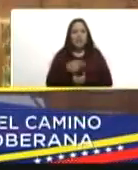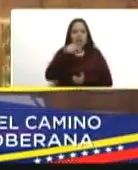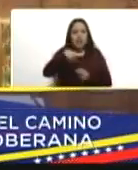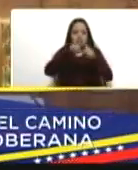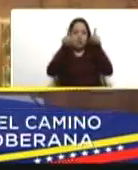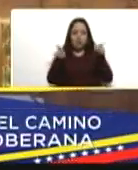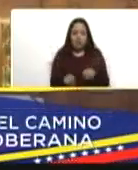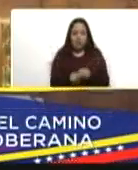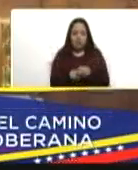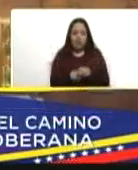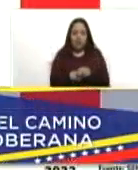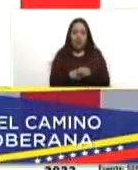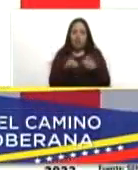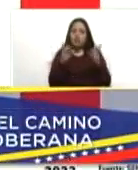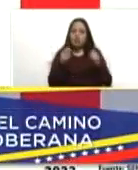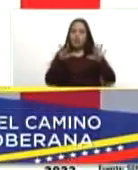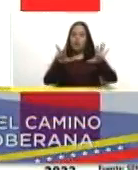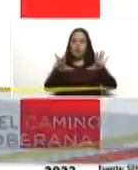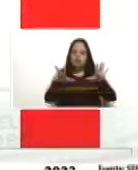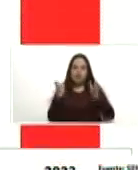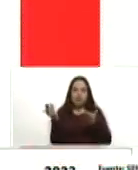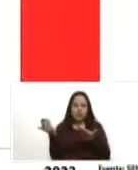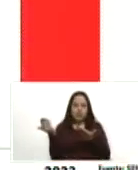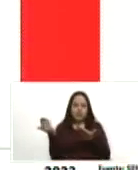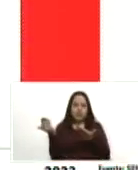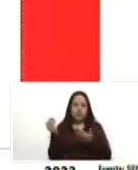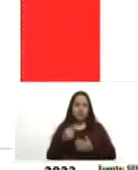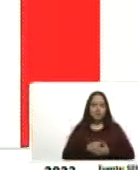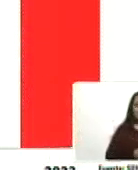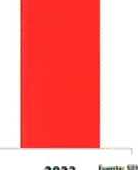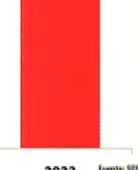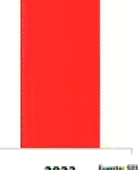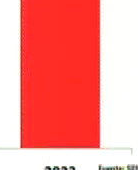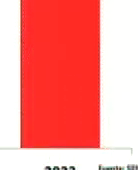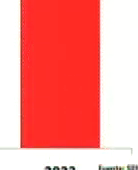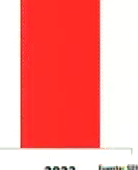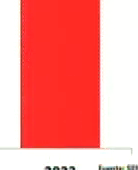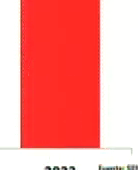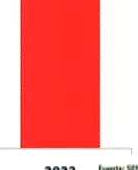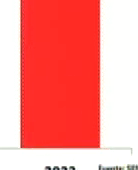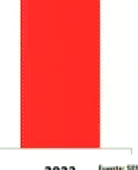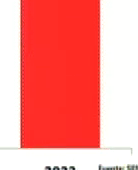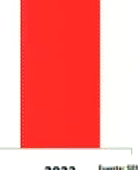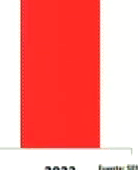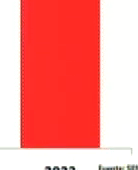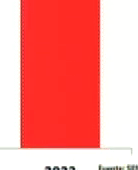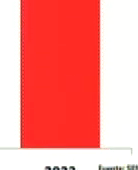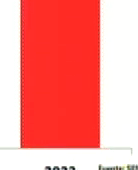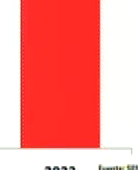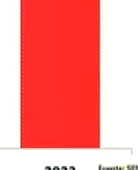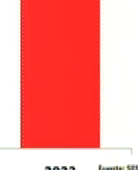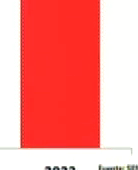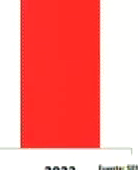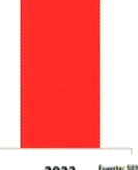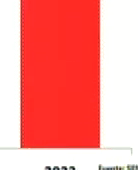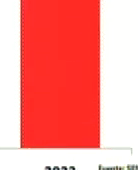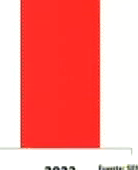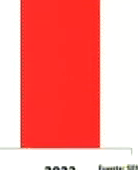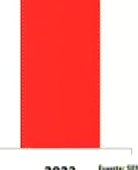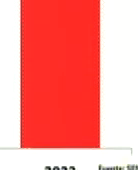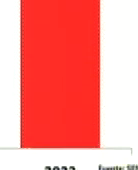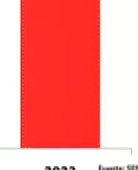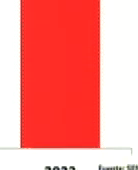número o denominada así lámina número o me trajeron un